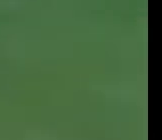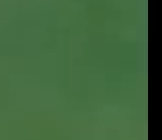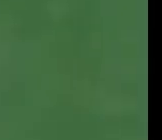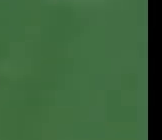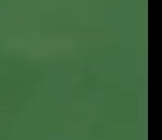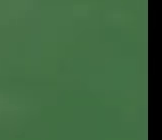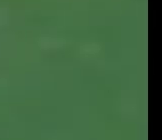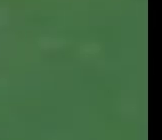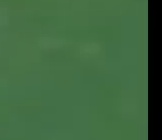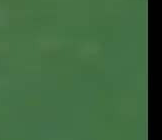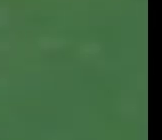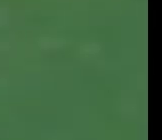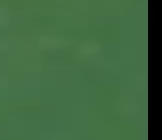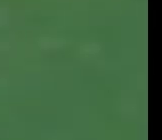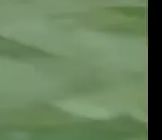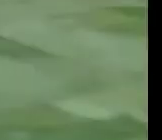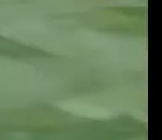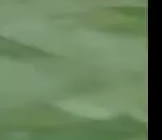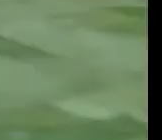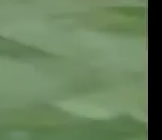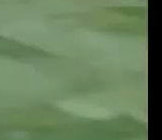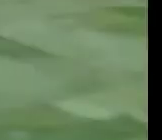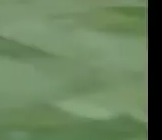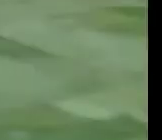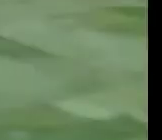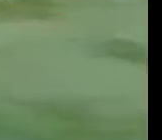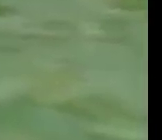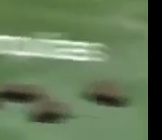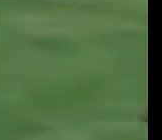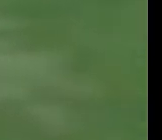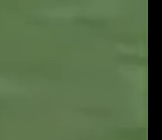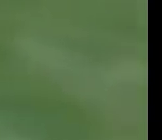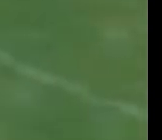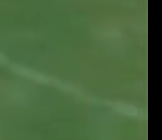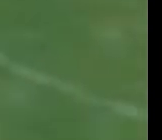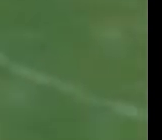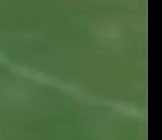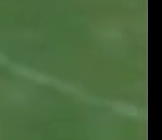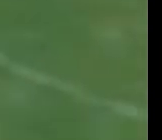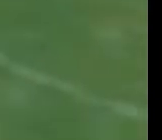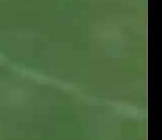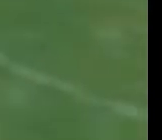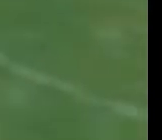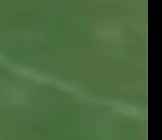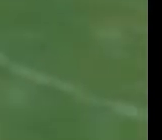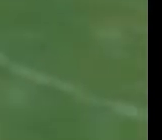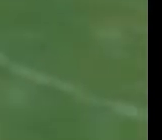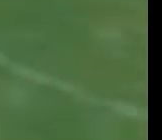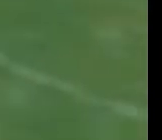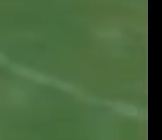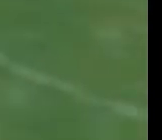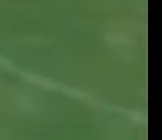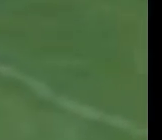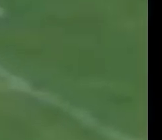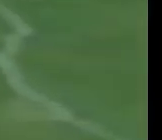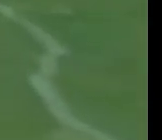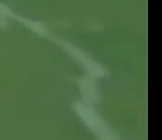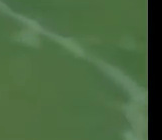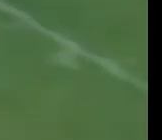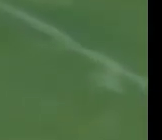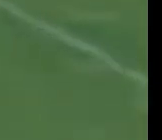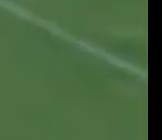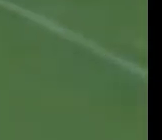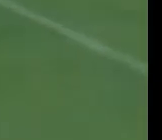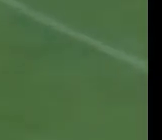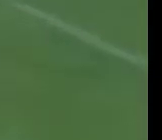este último punto. En el frente Yaguarama-San Blas-Playa Girón, las columnas de blindados